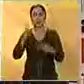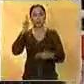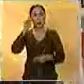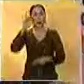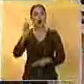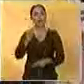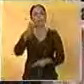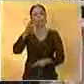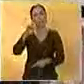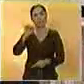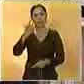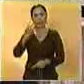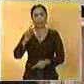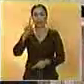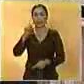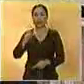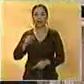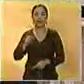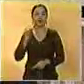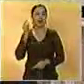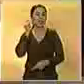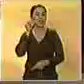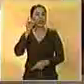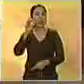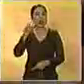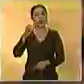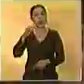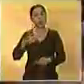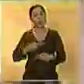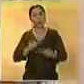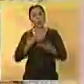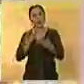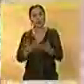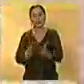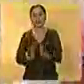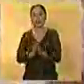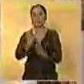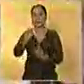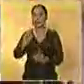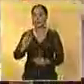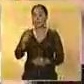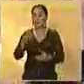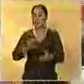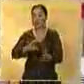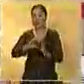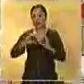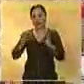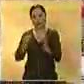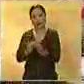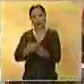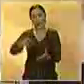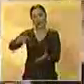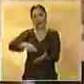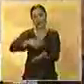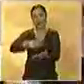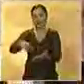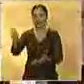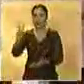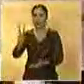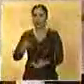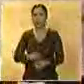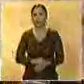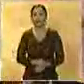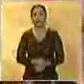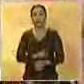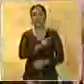profesor Joaquín Riviera, y también a la profesora Yolanda Moreno, quien recibió la orden San Sebastián Primera Clase por Danzas Venezuela. Entre